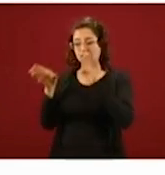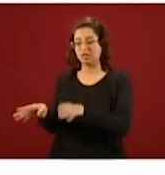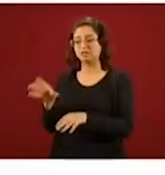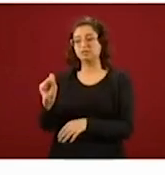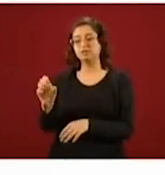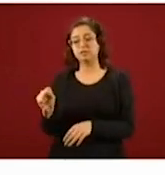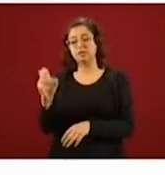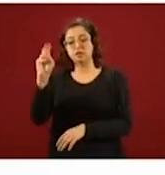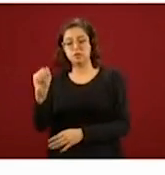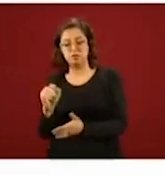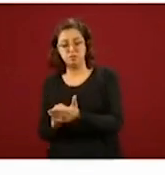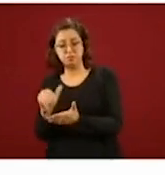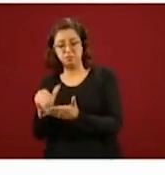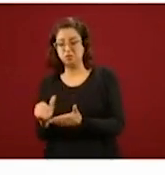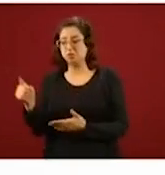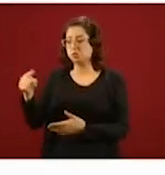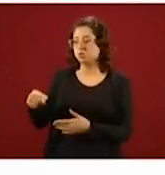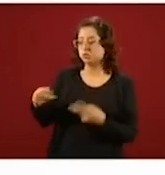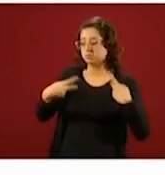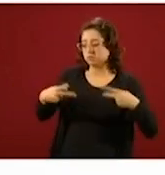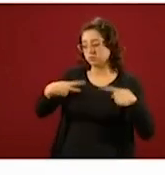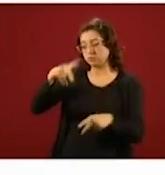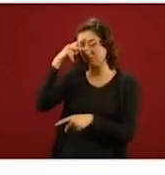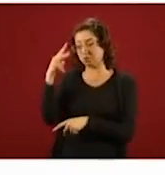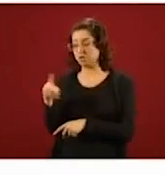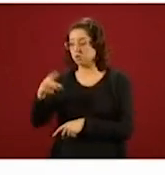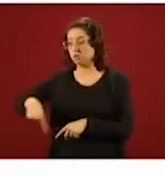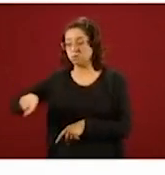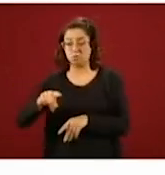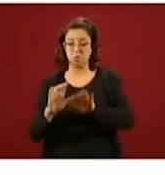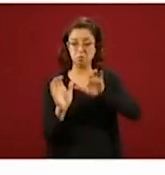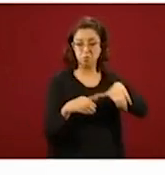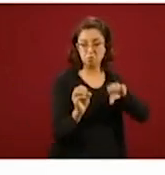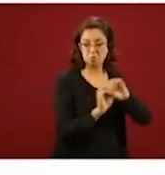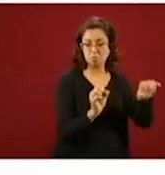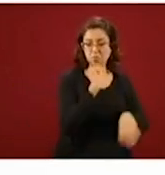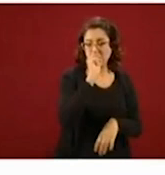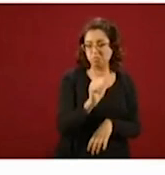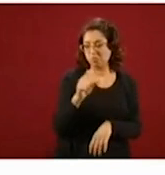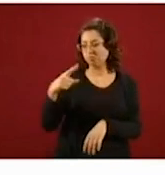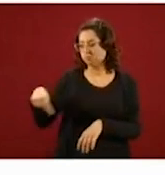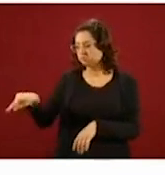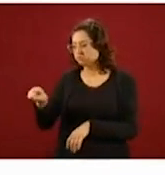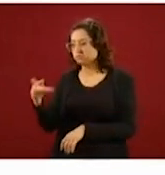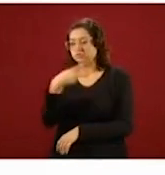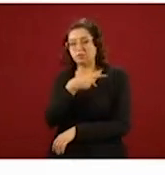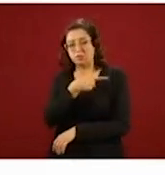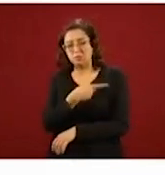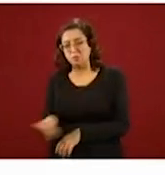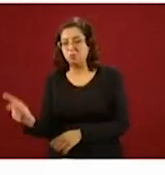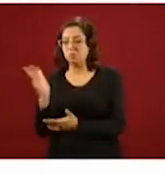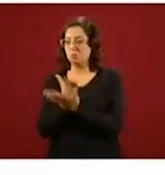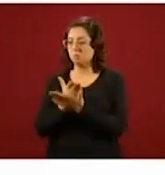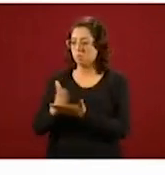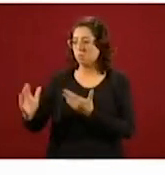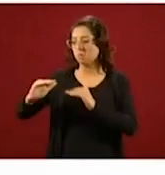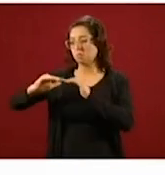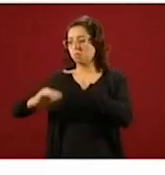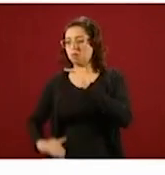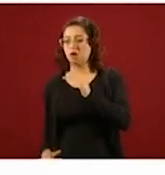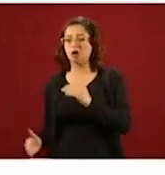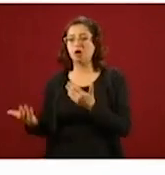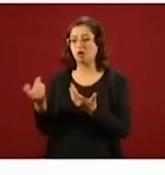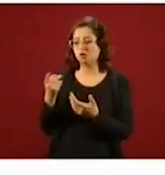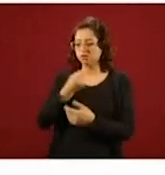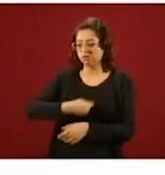mexicanos sin ella, sin seguridad social, que sufren de pobreza, marginación, inequidad y abandono